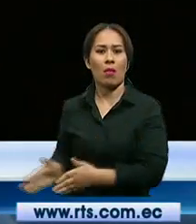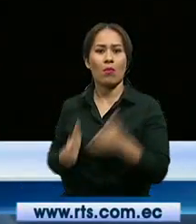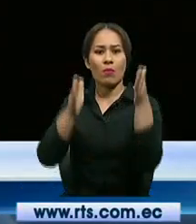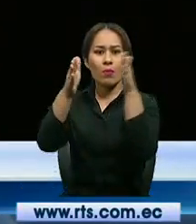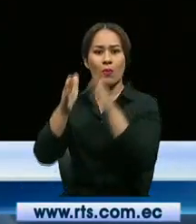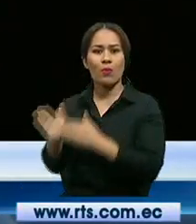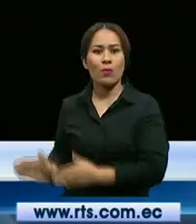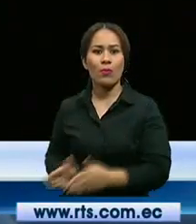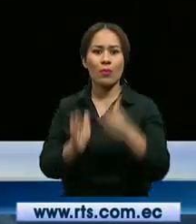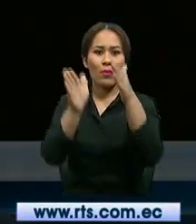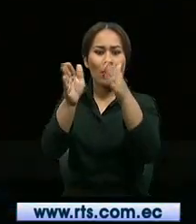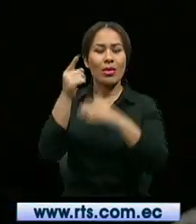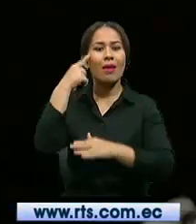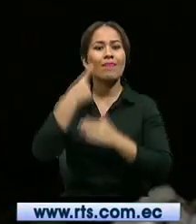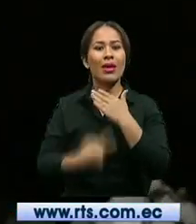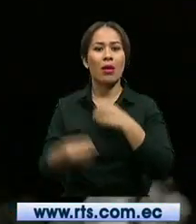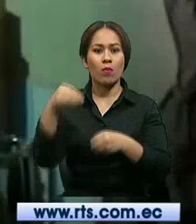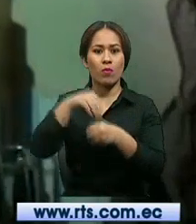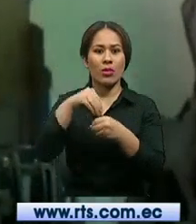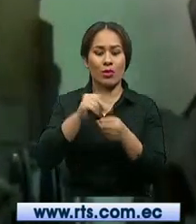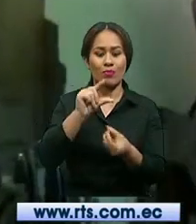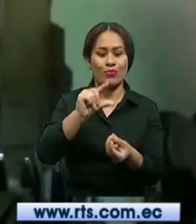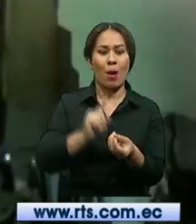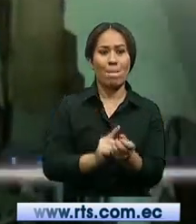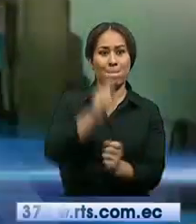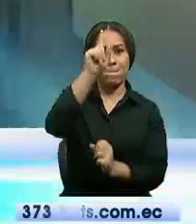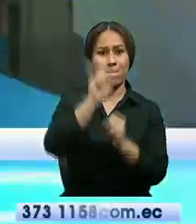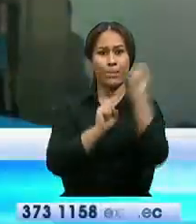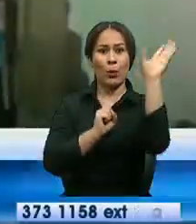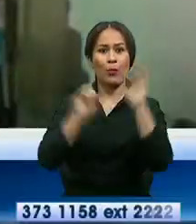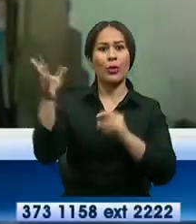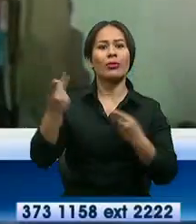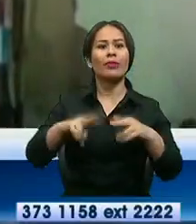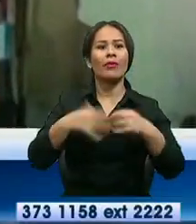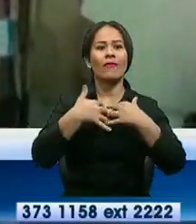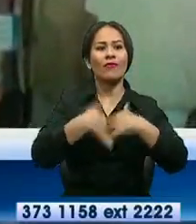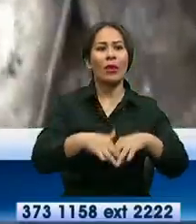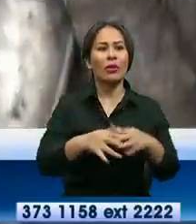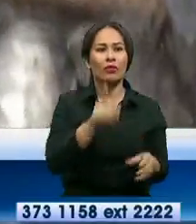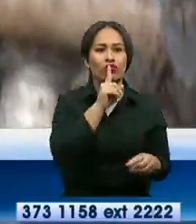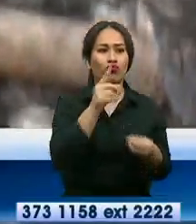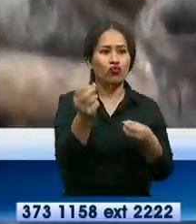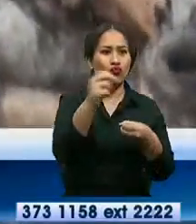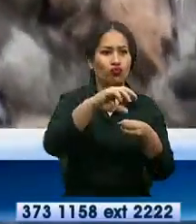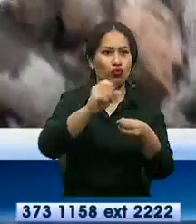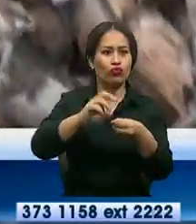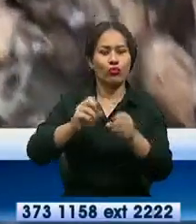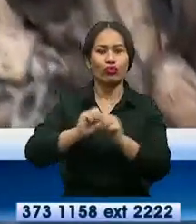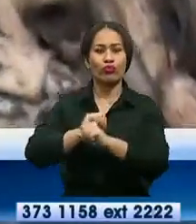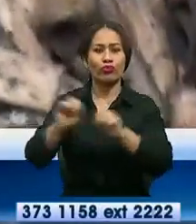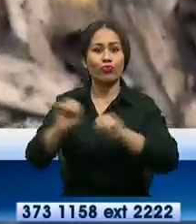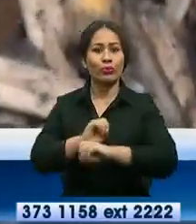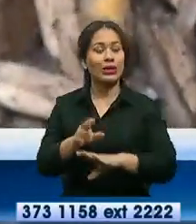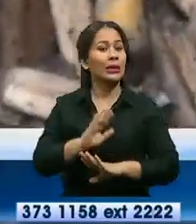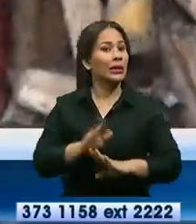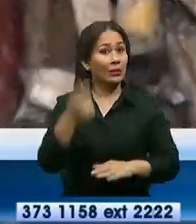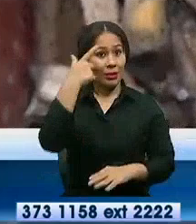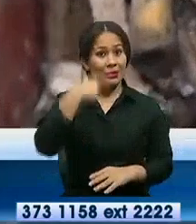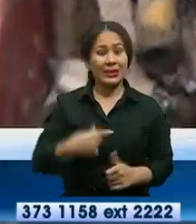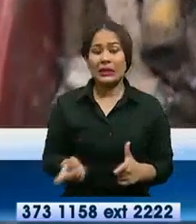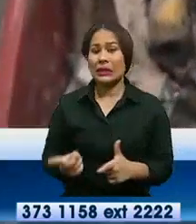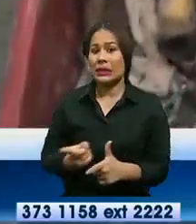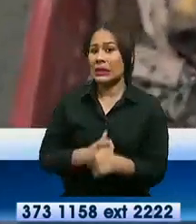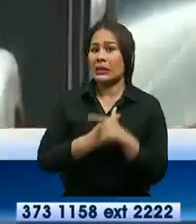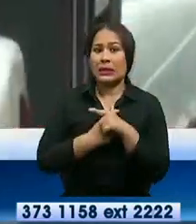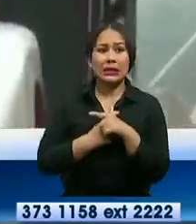bodegaje y presuntamente también para elaborar los juegos pirotécnicos. Uno de los heridos fue llevado de emergencia hasta una